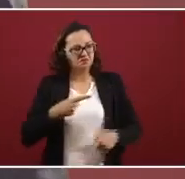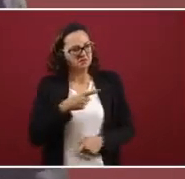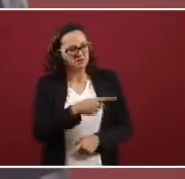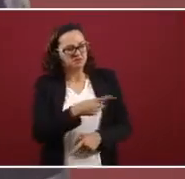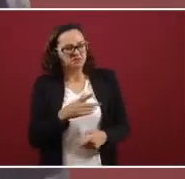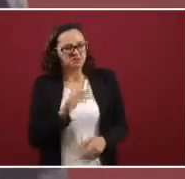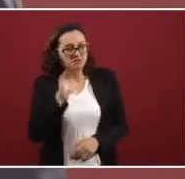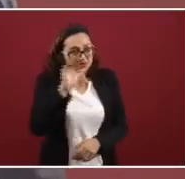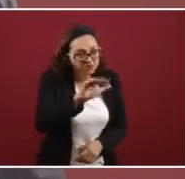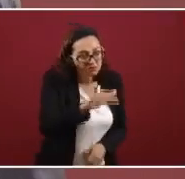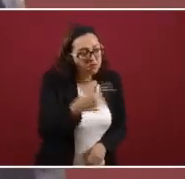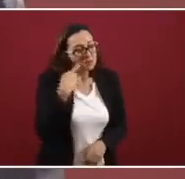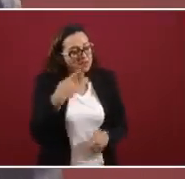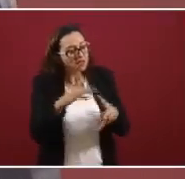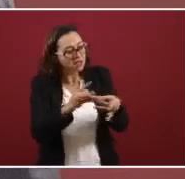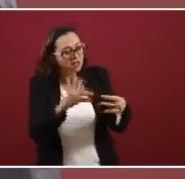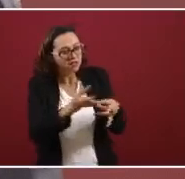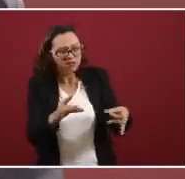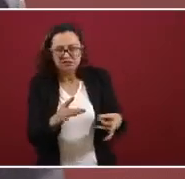cuando les están hablando,